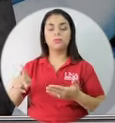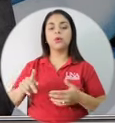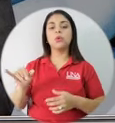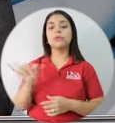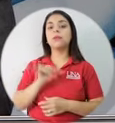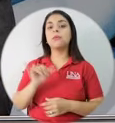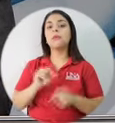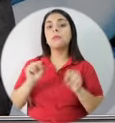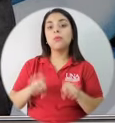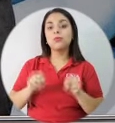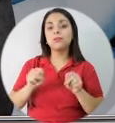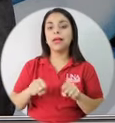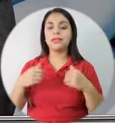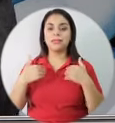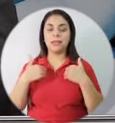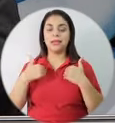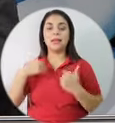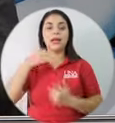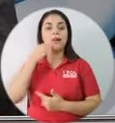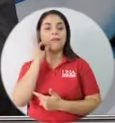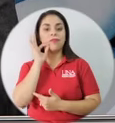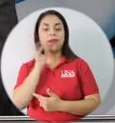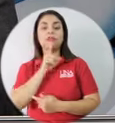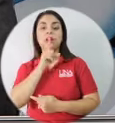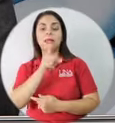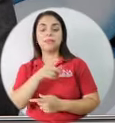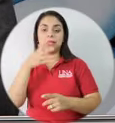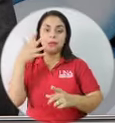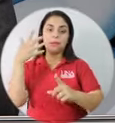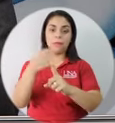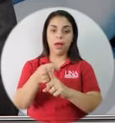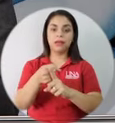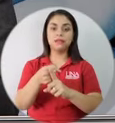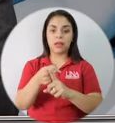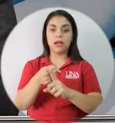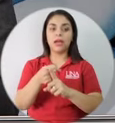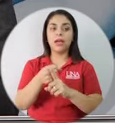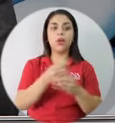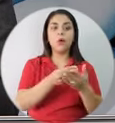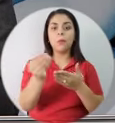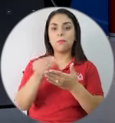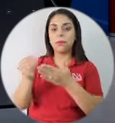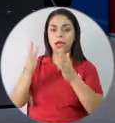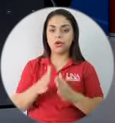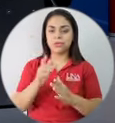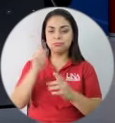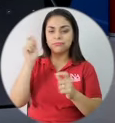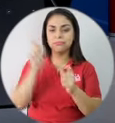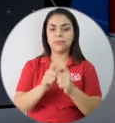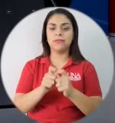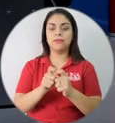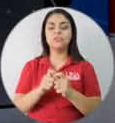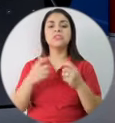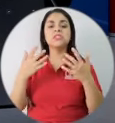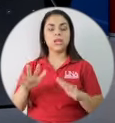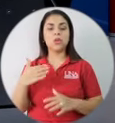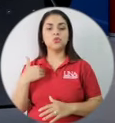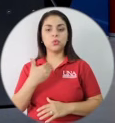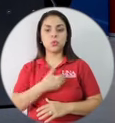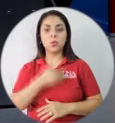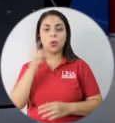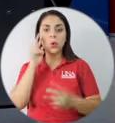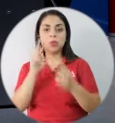lugar, la posibilidad de tener cafés que impactan realmente en consumidores en específico. Entonces, ya nosotros